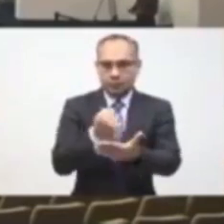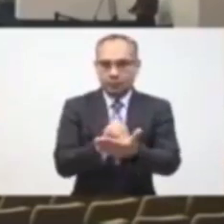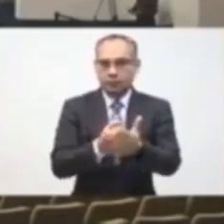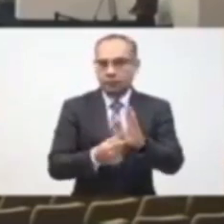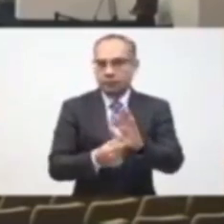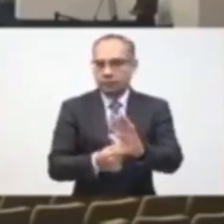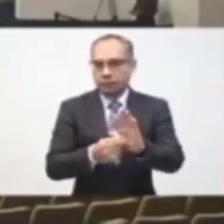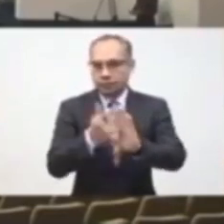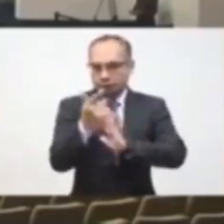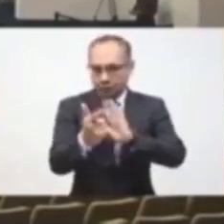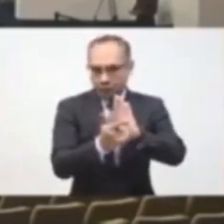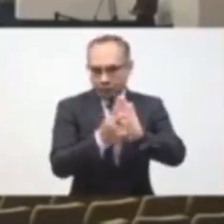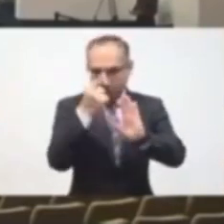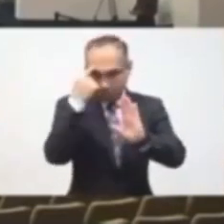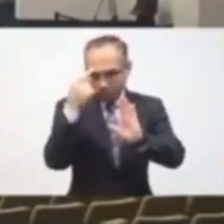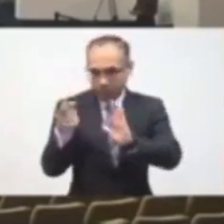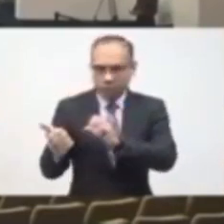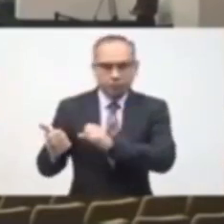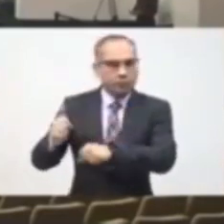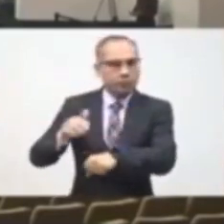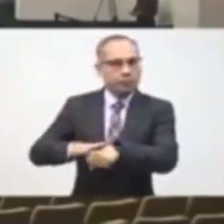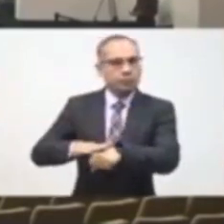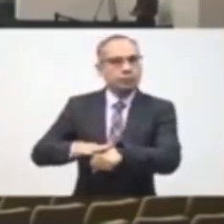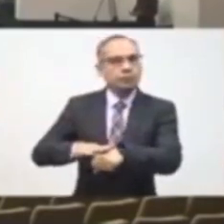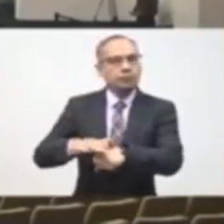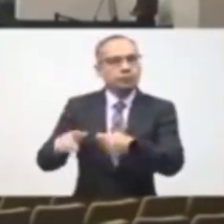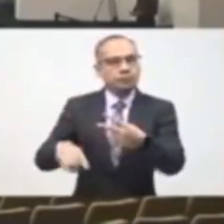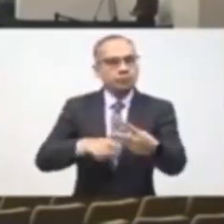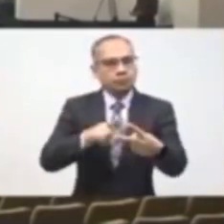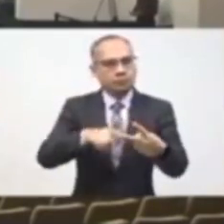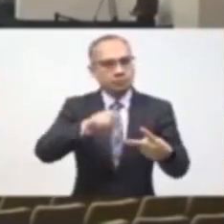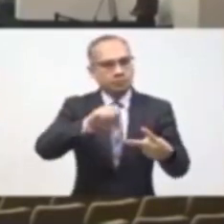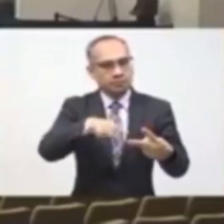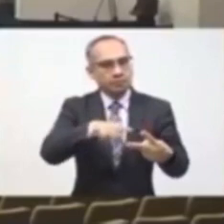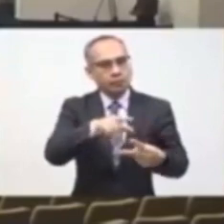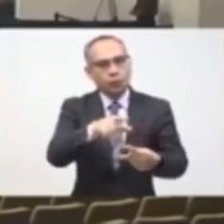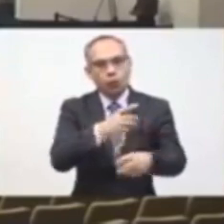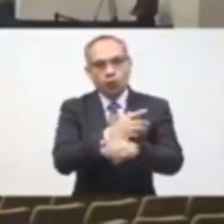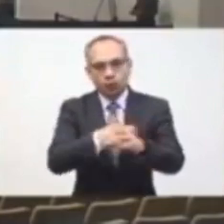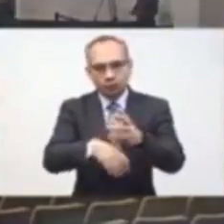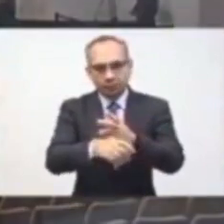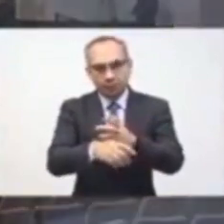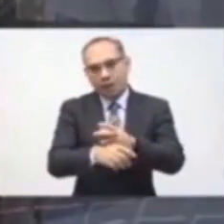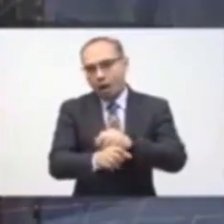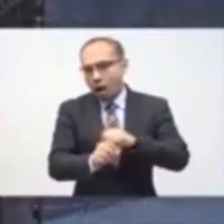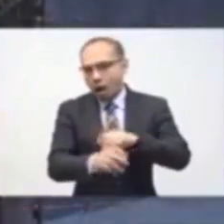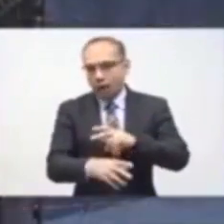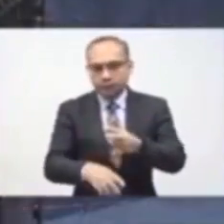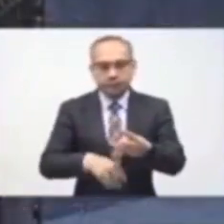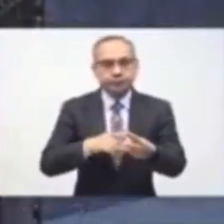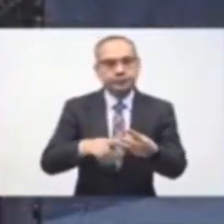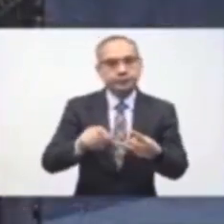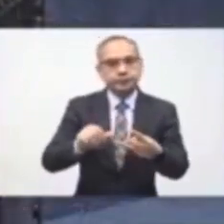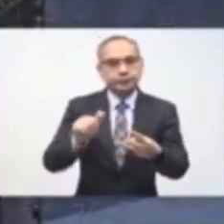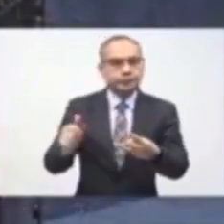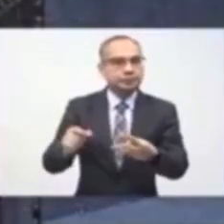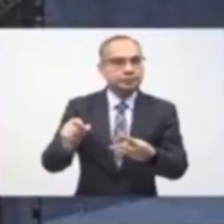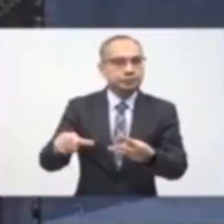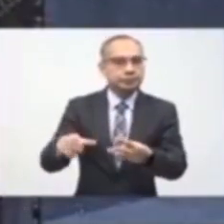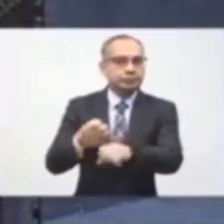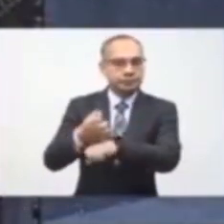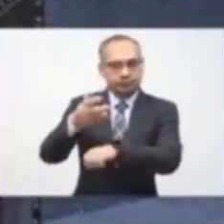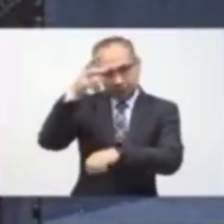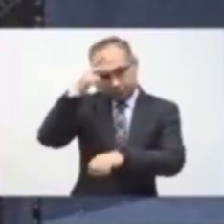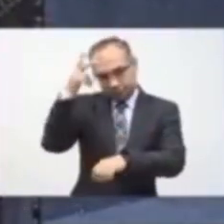correspondientes a la citada unidad de riego que congrega a los municipios del Arenal San Salvador Santiago